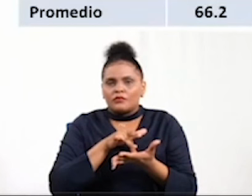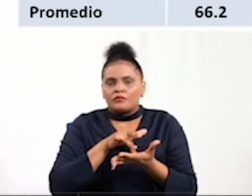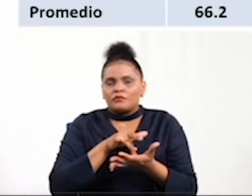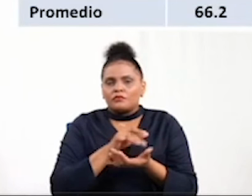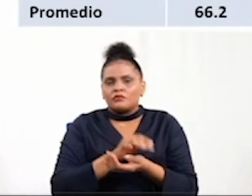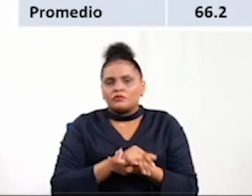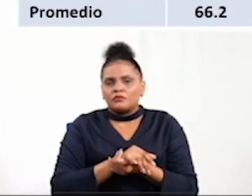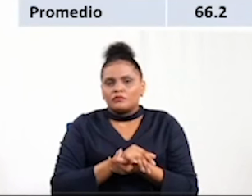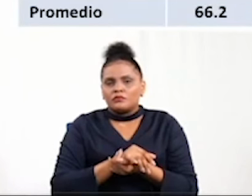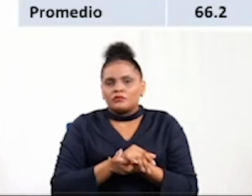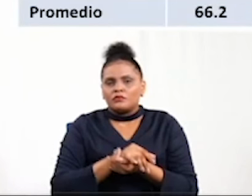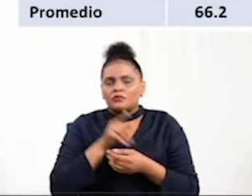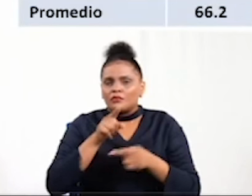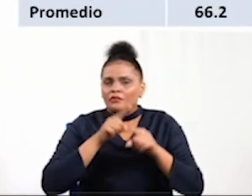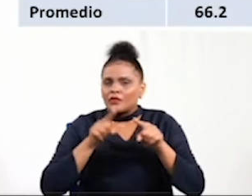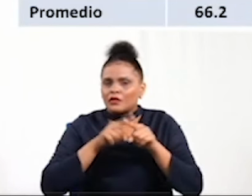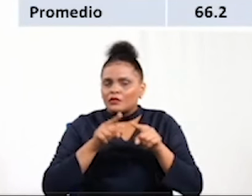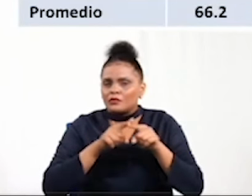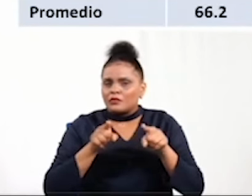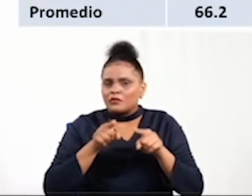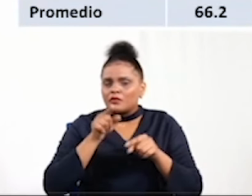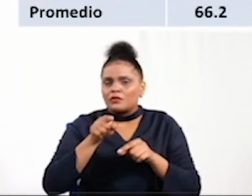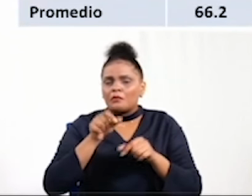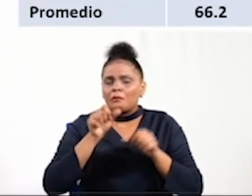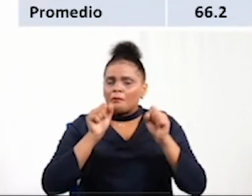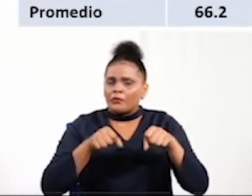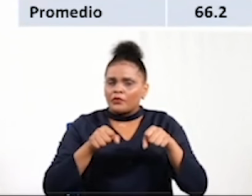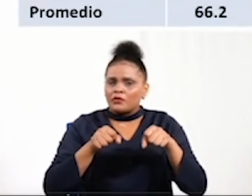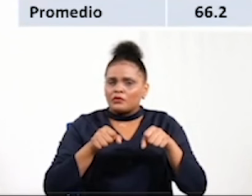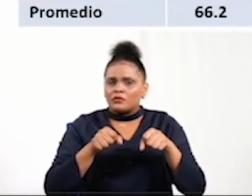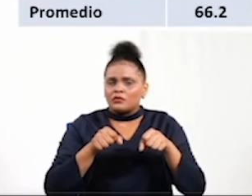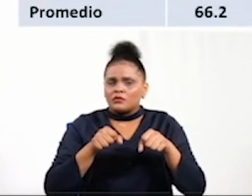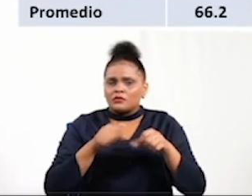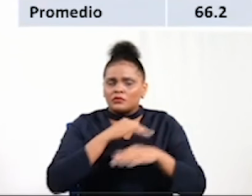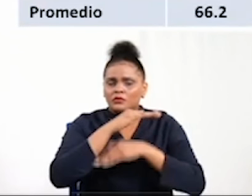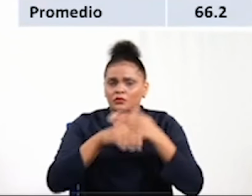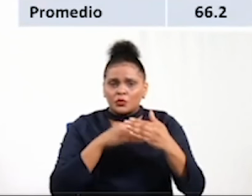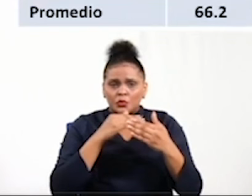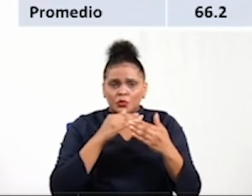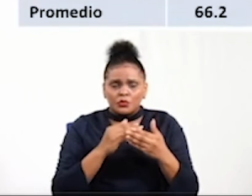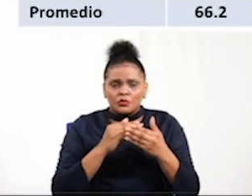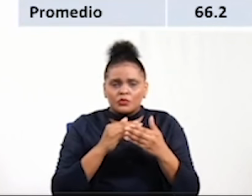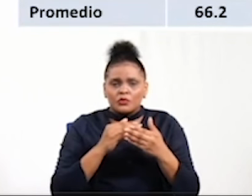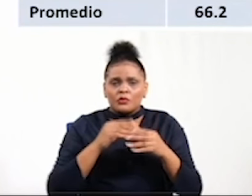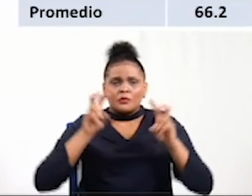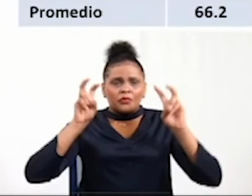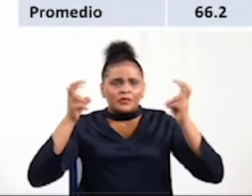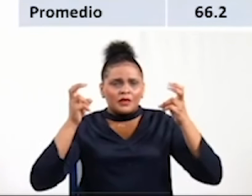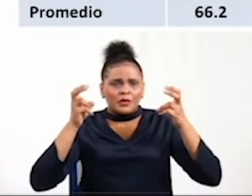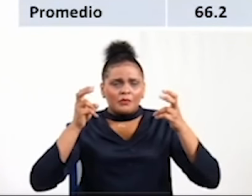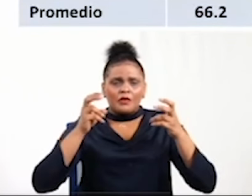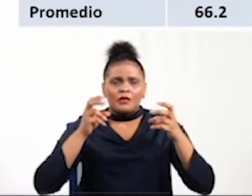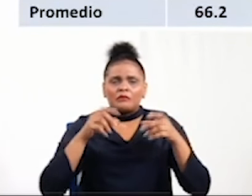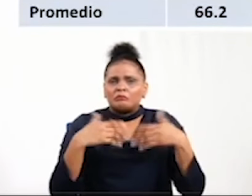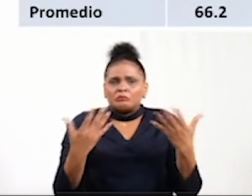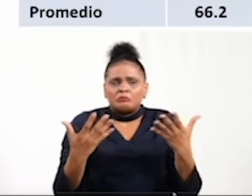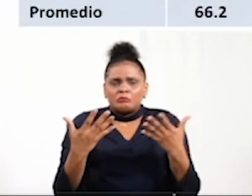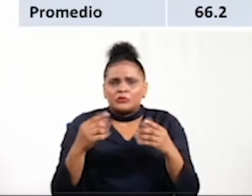de la presencia de mujeres alcaldesas particularmente también hay más debilidades en el tema de los partidos